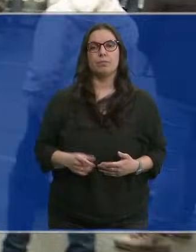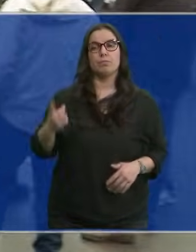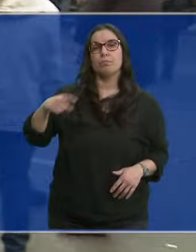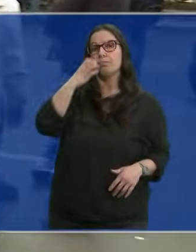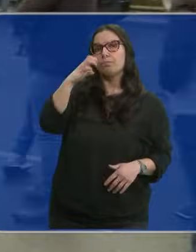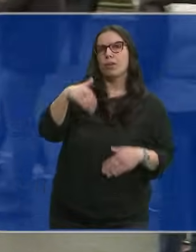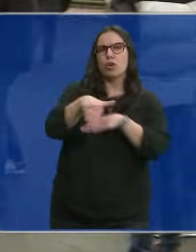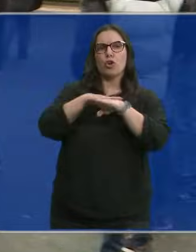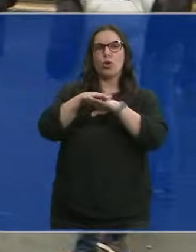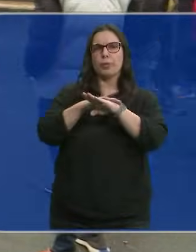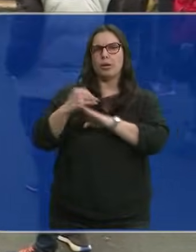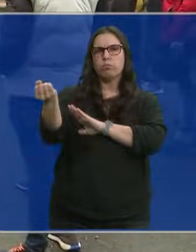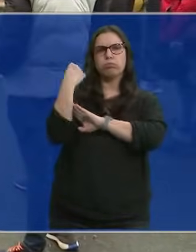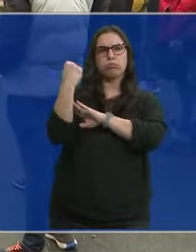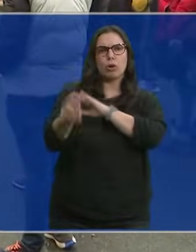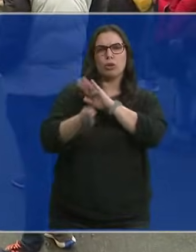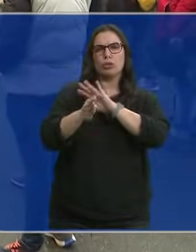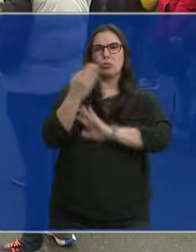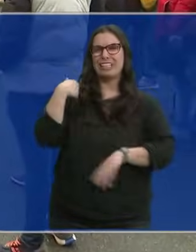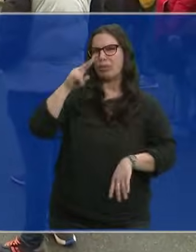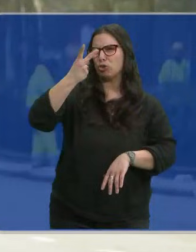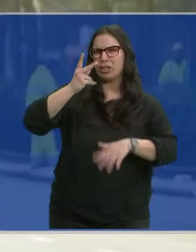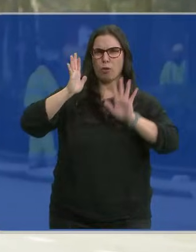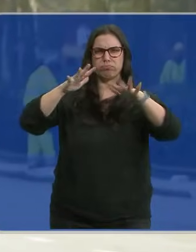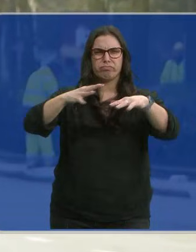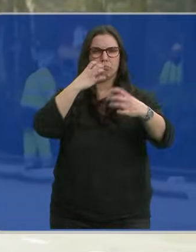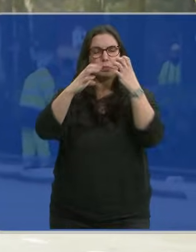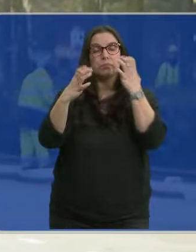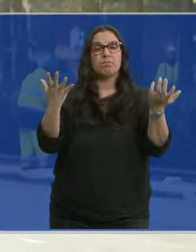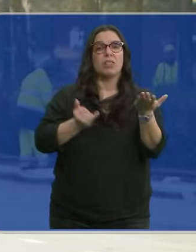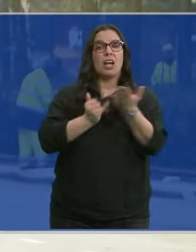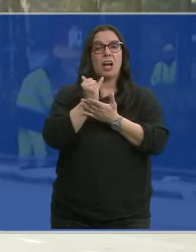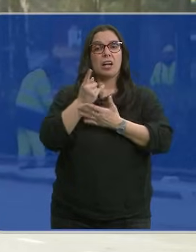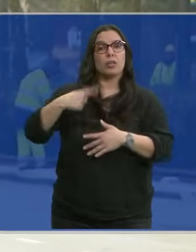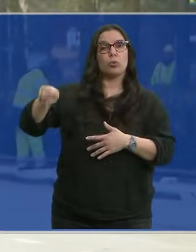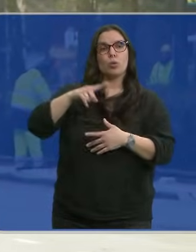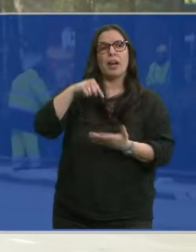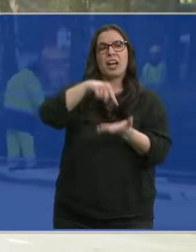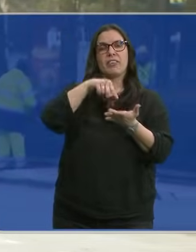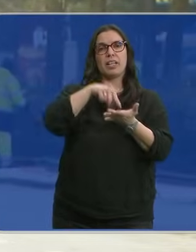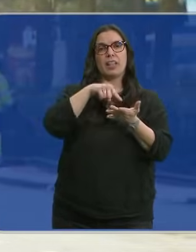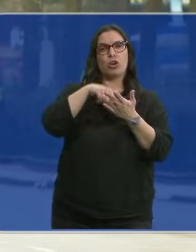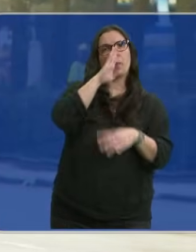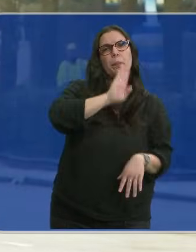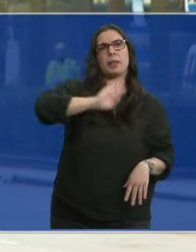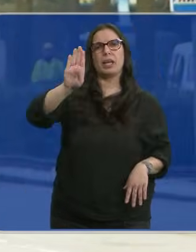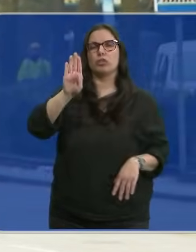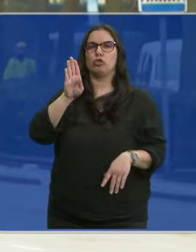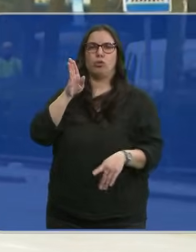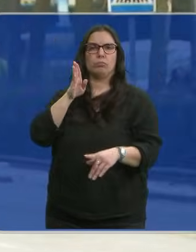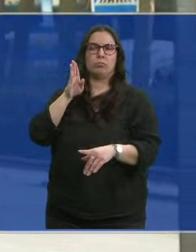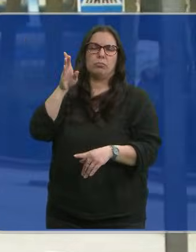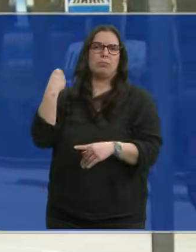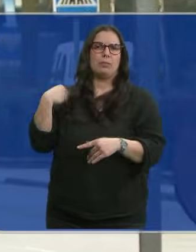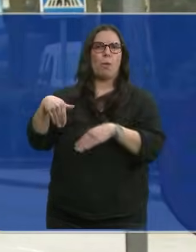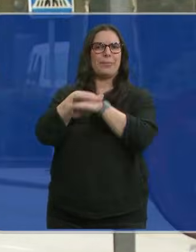Denuncian que el gobierno les sigue dando la espalda tras 2 años de manifestaciones. Por eso los agricultores van a trasladar sus reivindicaciones directamente al Ministerio